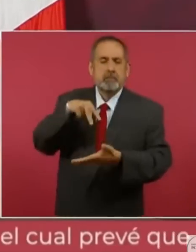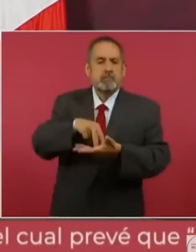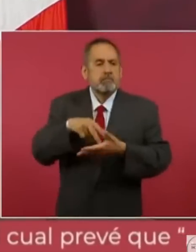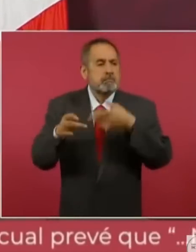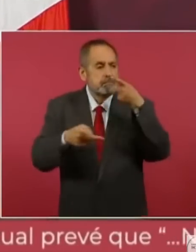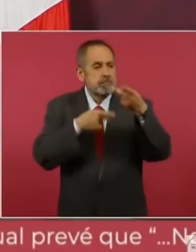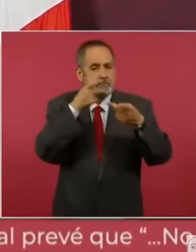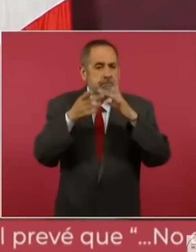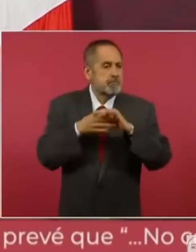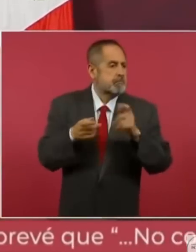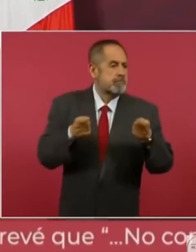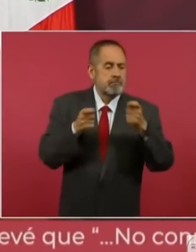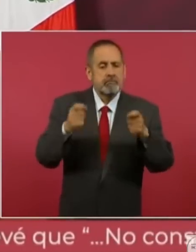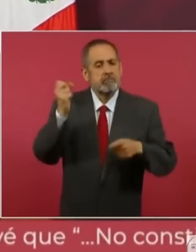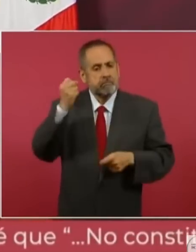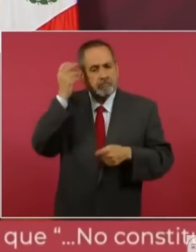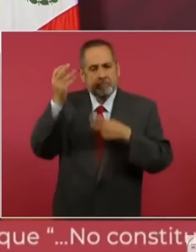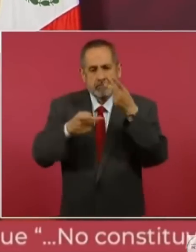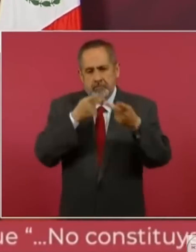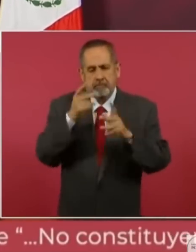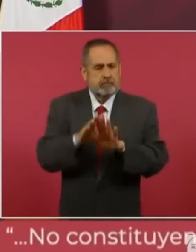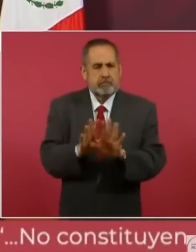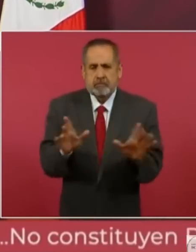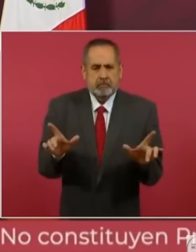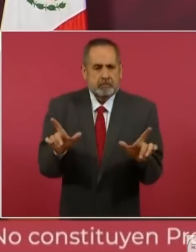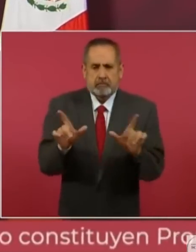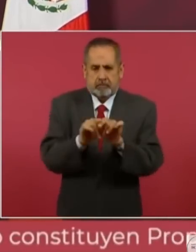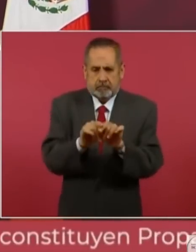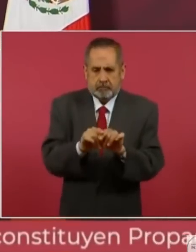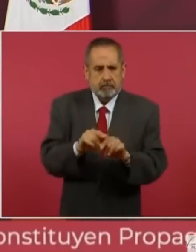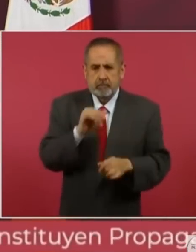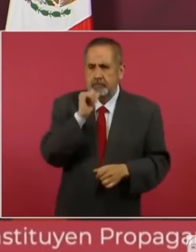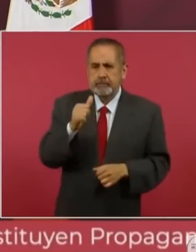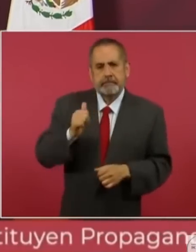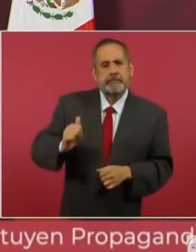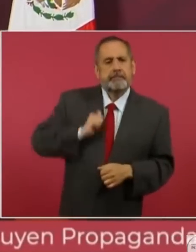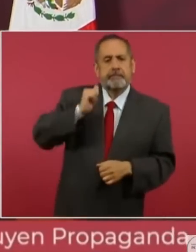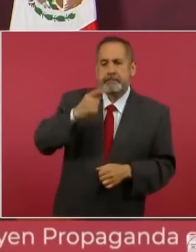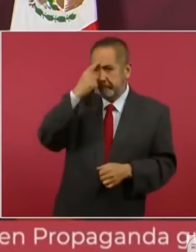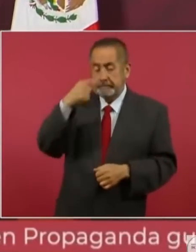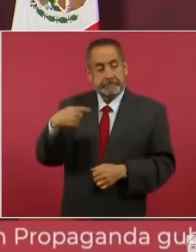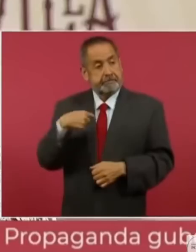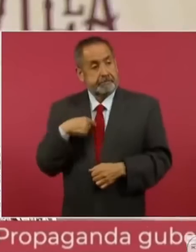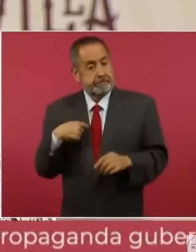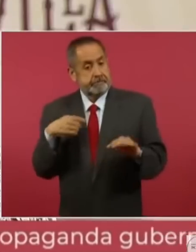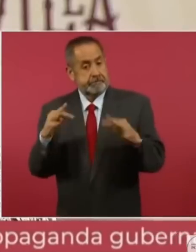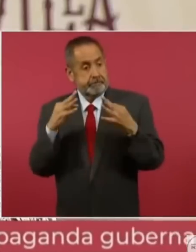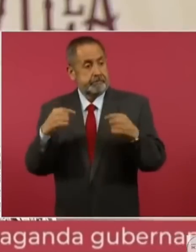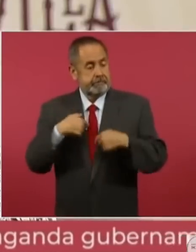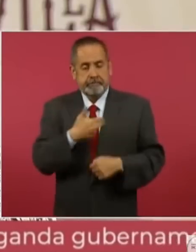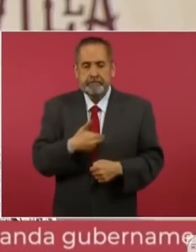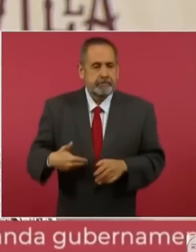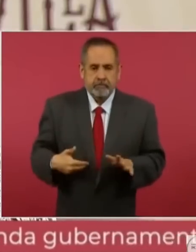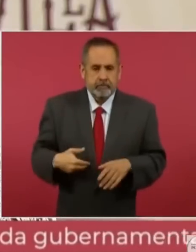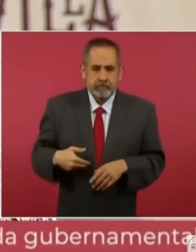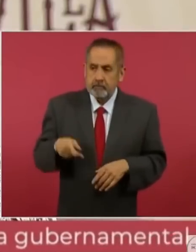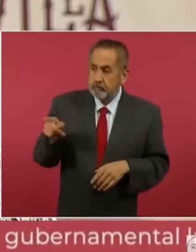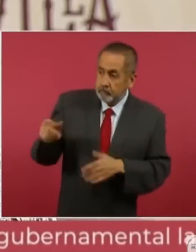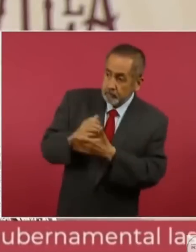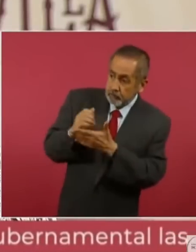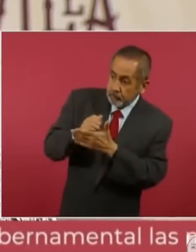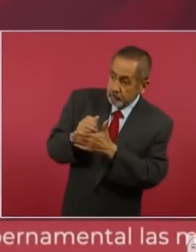que es la de cubrir el espacio a atender esta conferencia de prensa en tanto él termina de